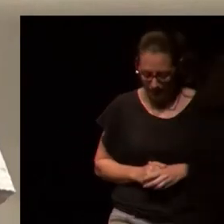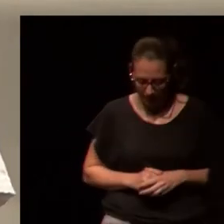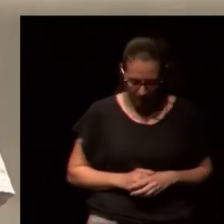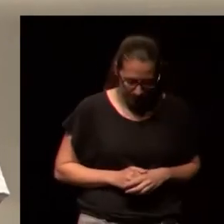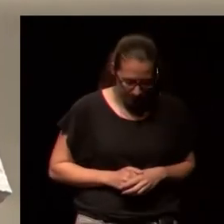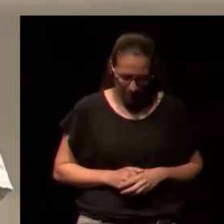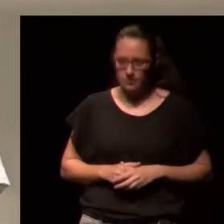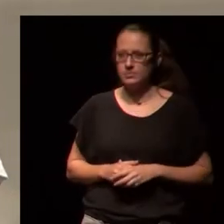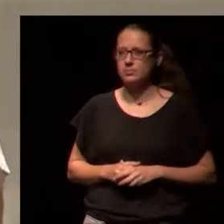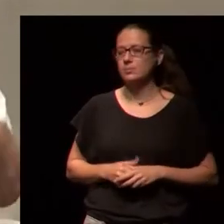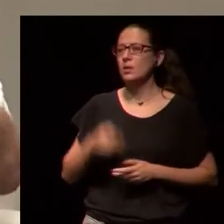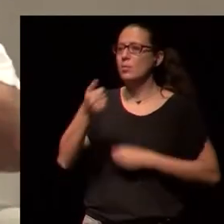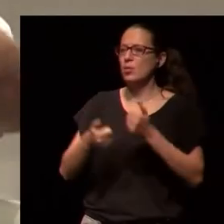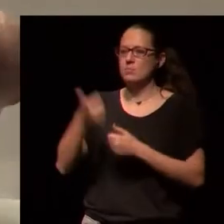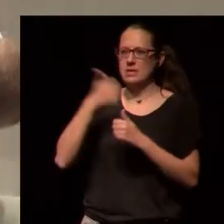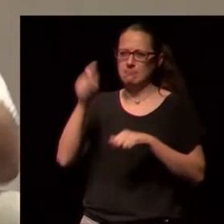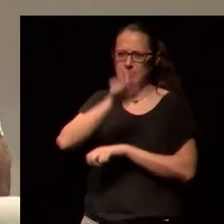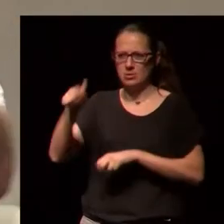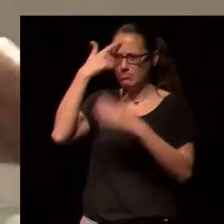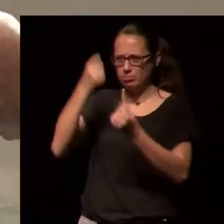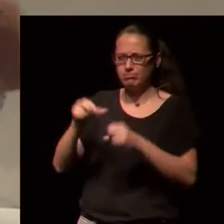de el peligro